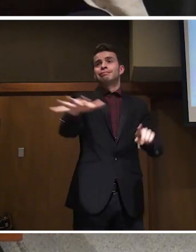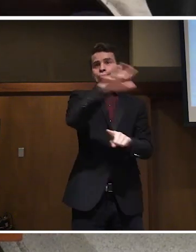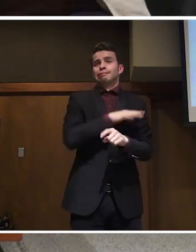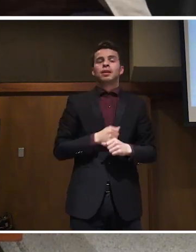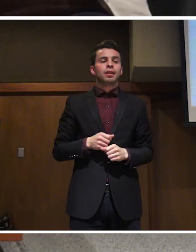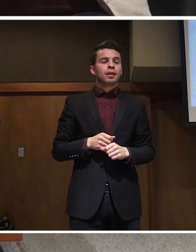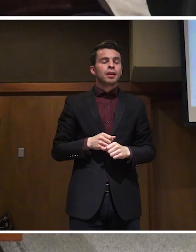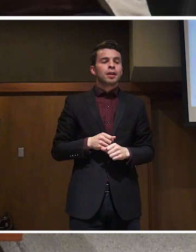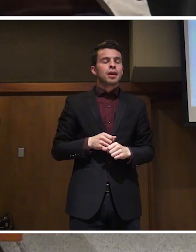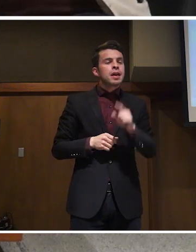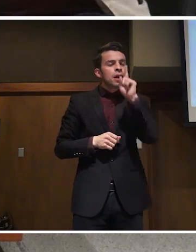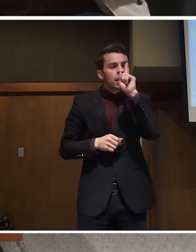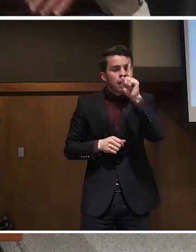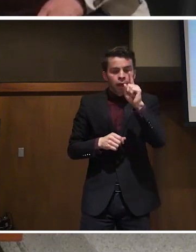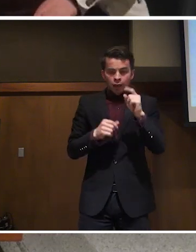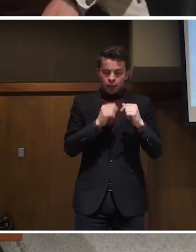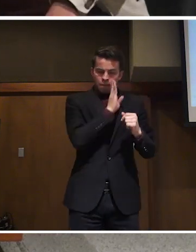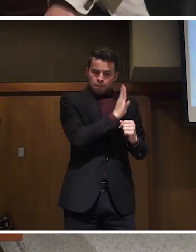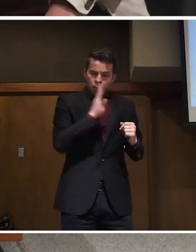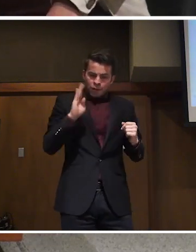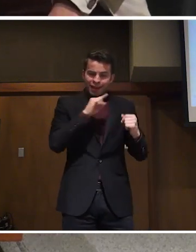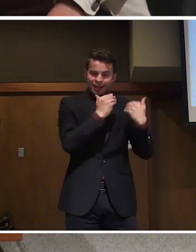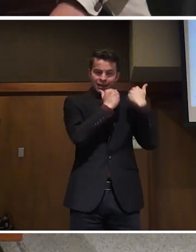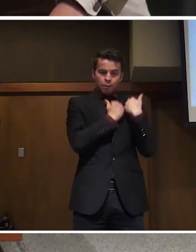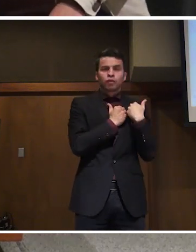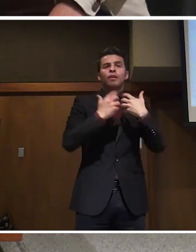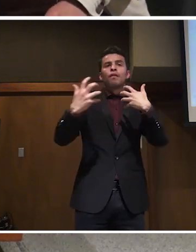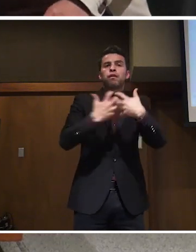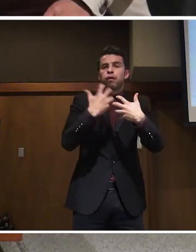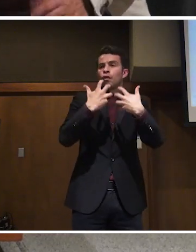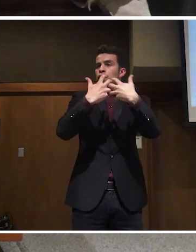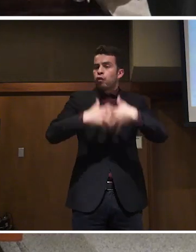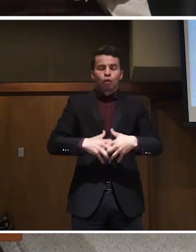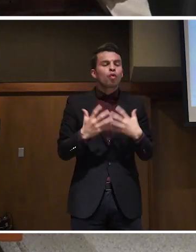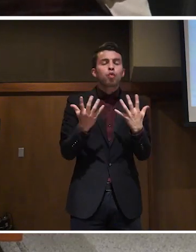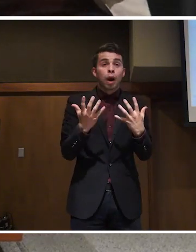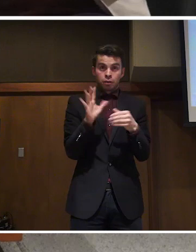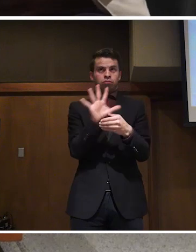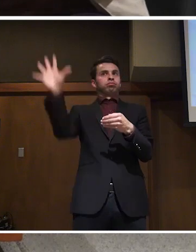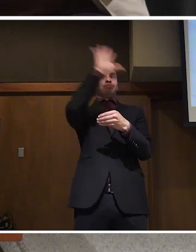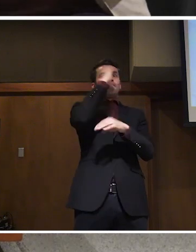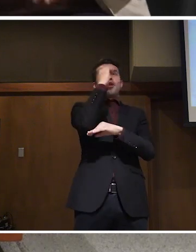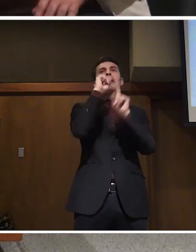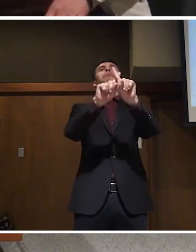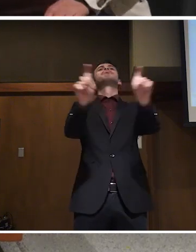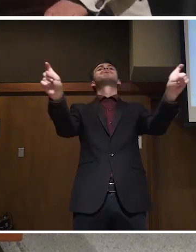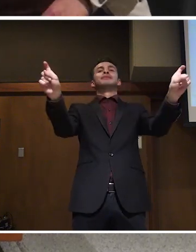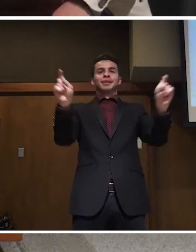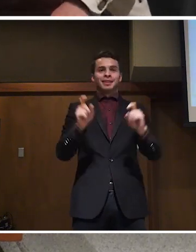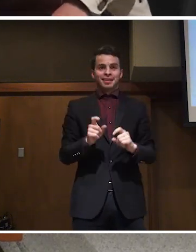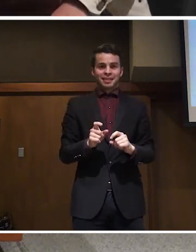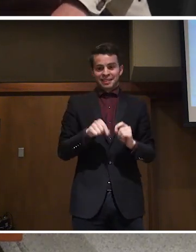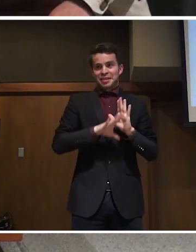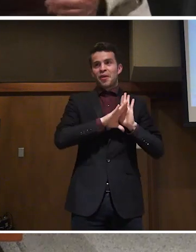los papeles, de las funciones que cumple una biblioteca moderna en un país como Colombia y una biblioteca como la